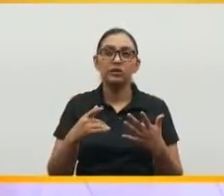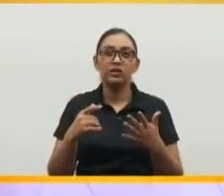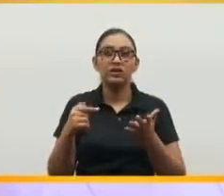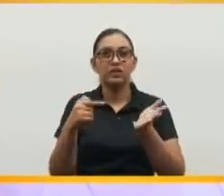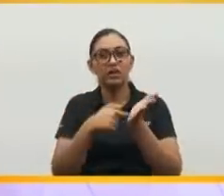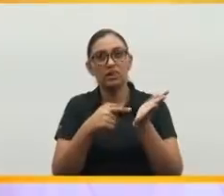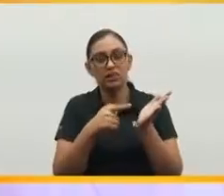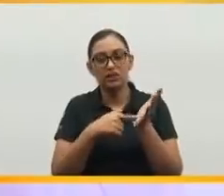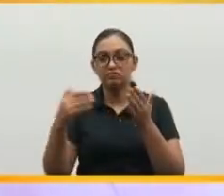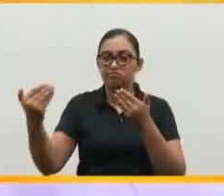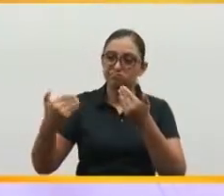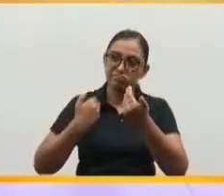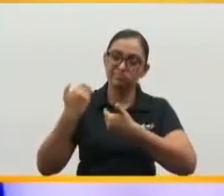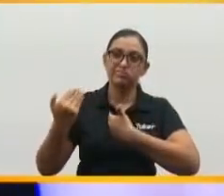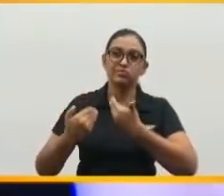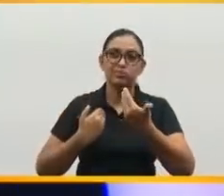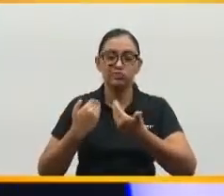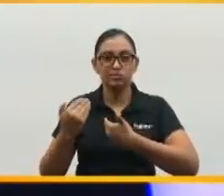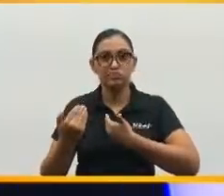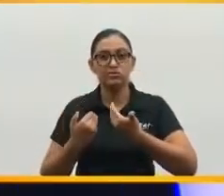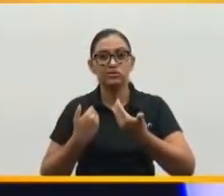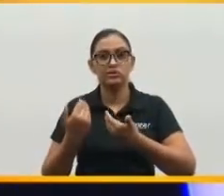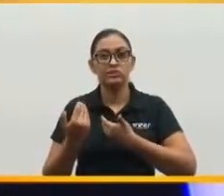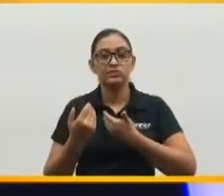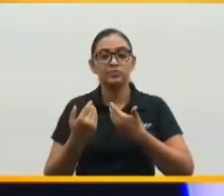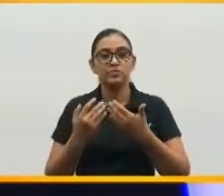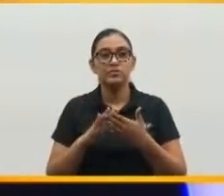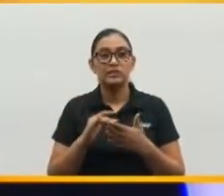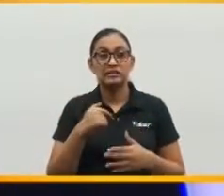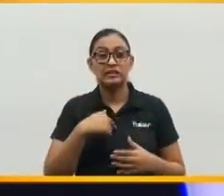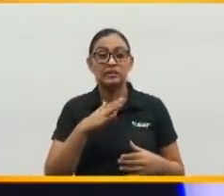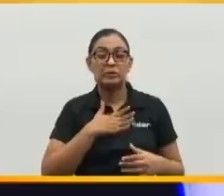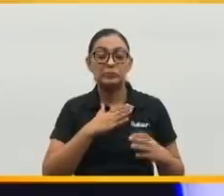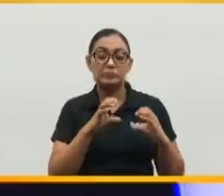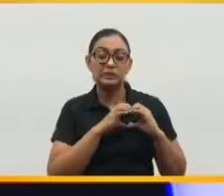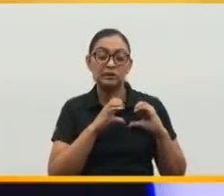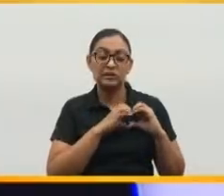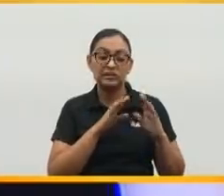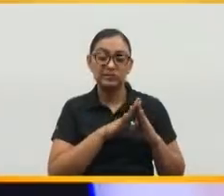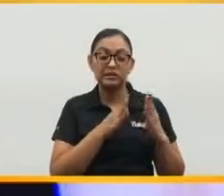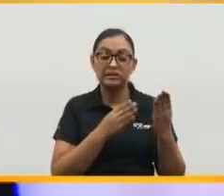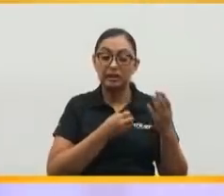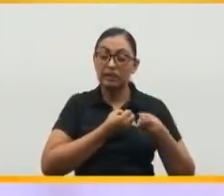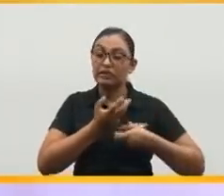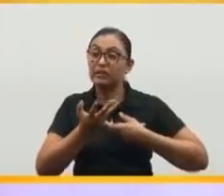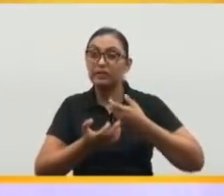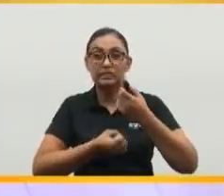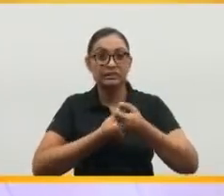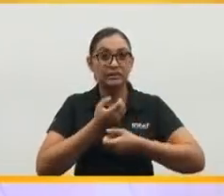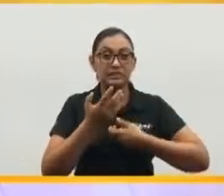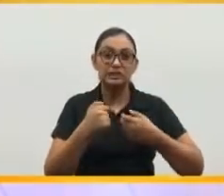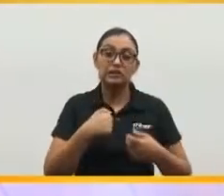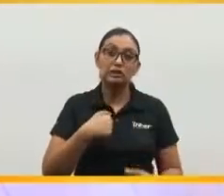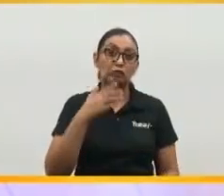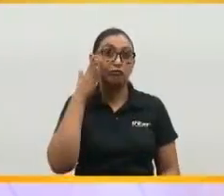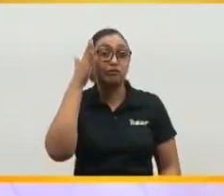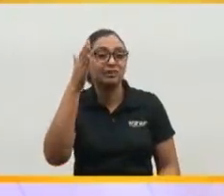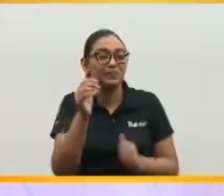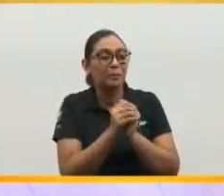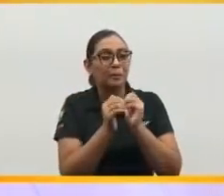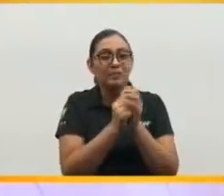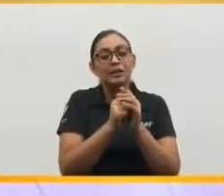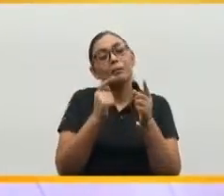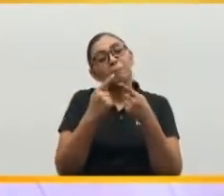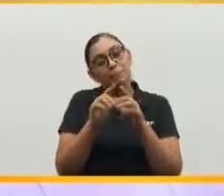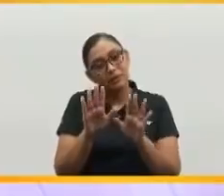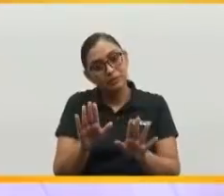demandas. Usted, si yo pudiera abrir mi corazón, yo no sé si me meto en un lío, pero bueno. Ustedes saben que a esta iglesia